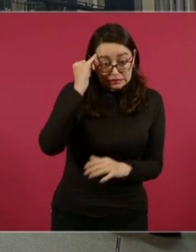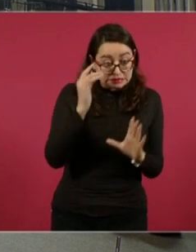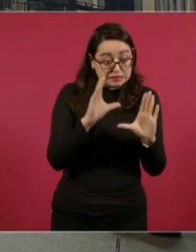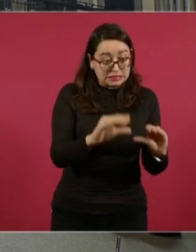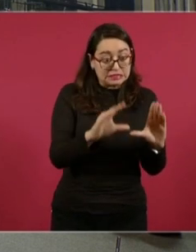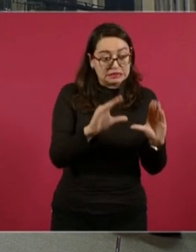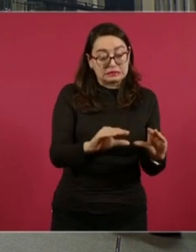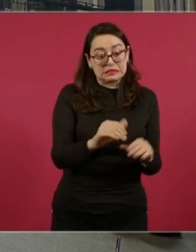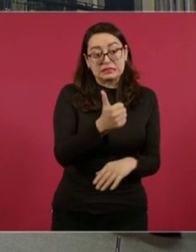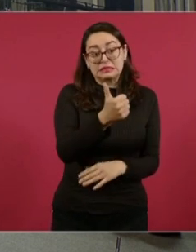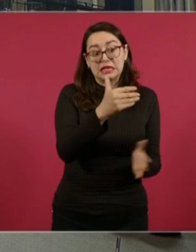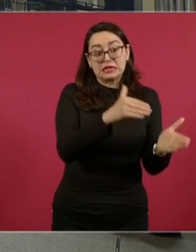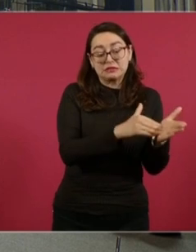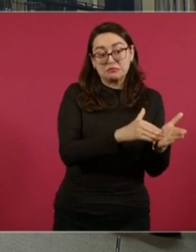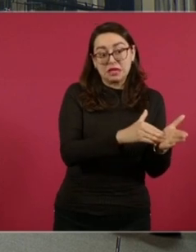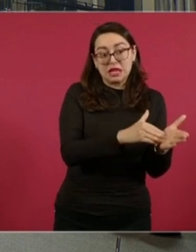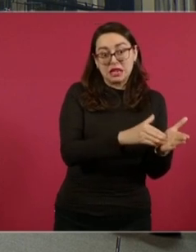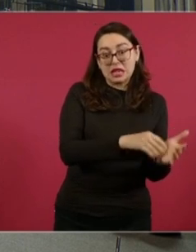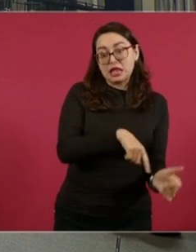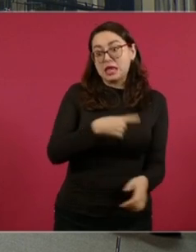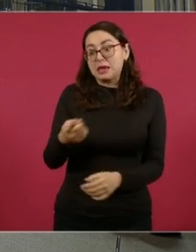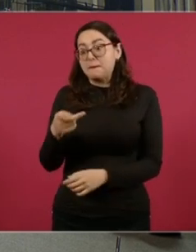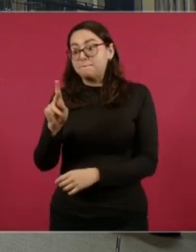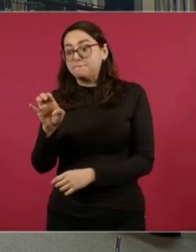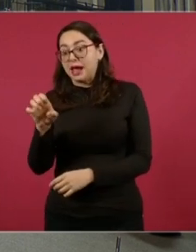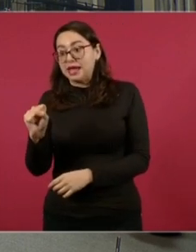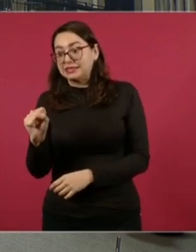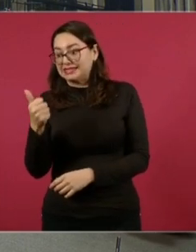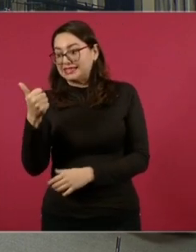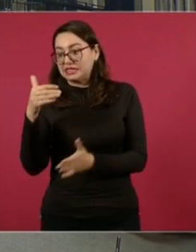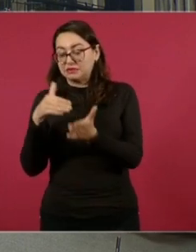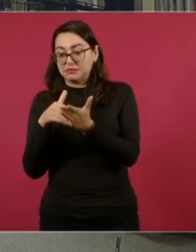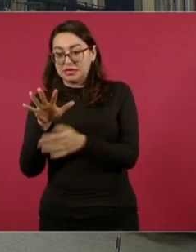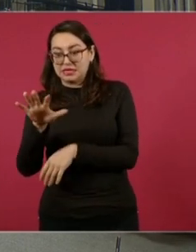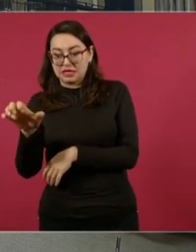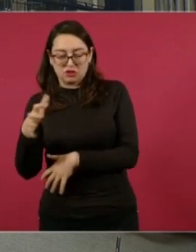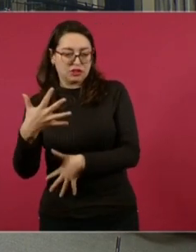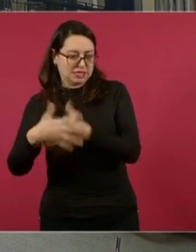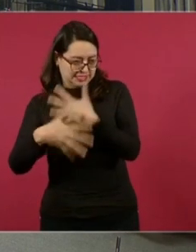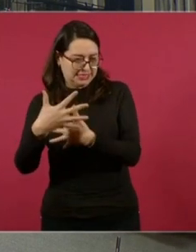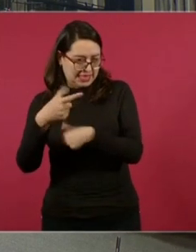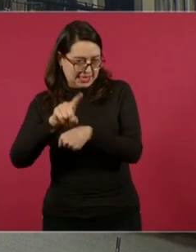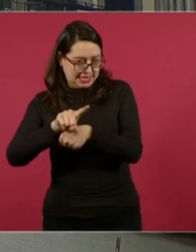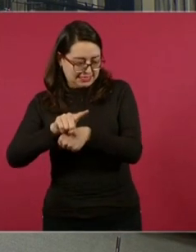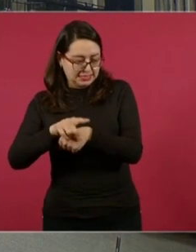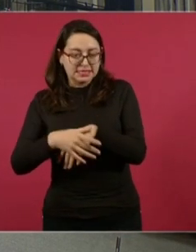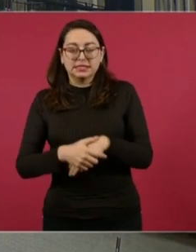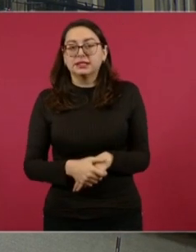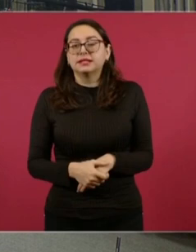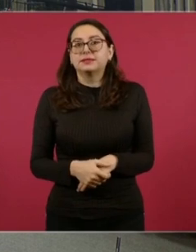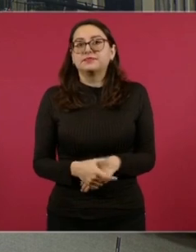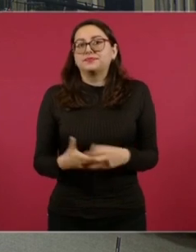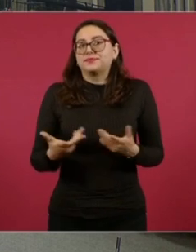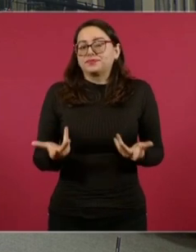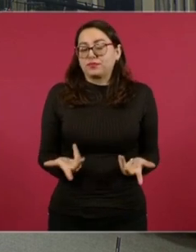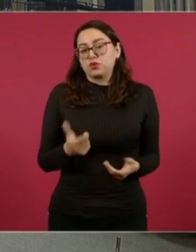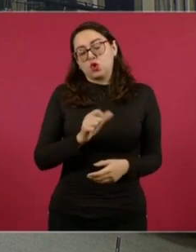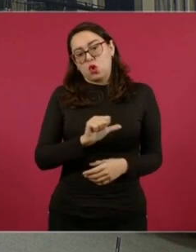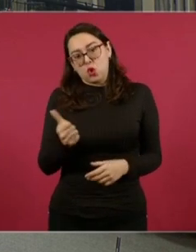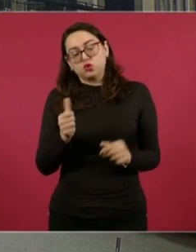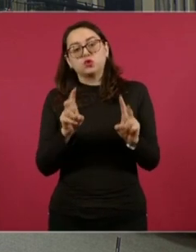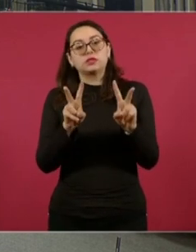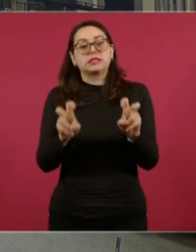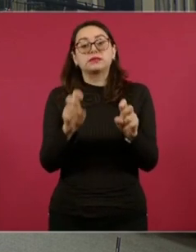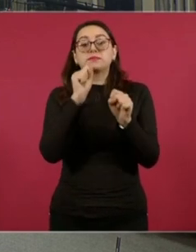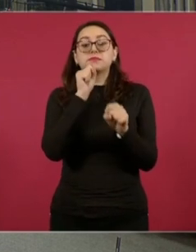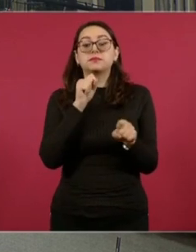y un país gana 6.500, 6.600 pesos ahorita a la quincena. Otra de las situaciones en este mismo sentido es